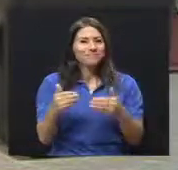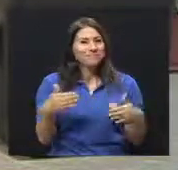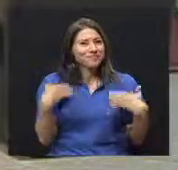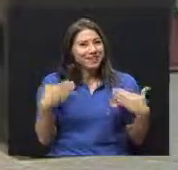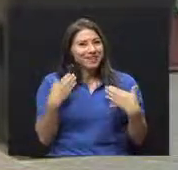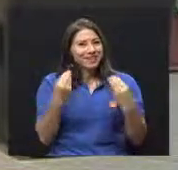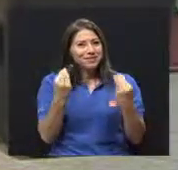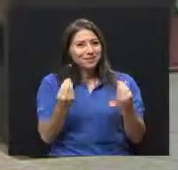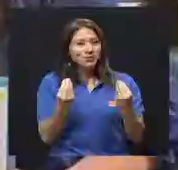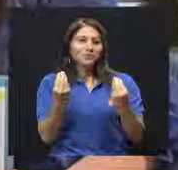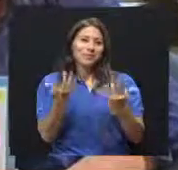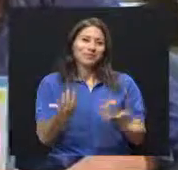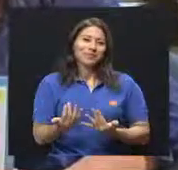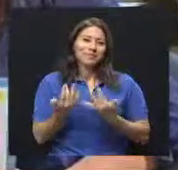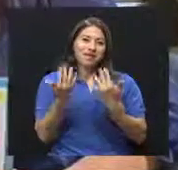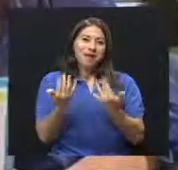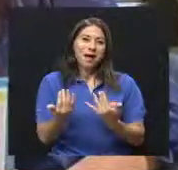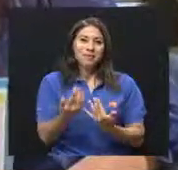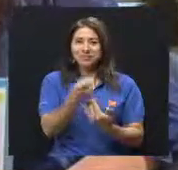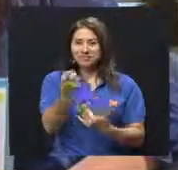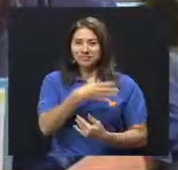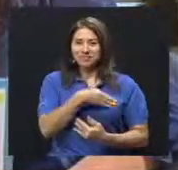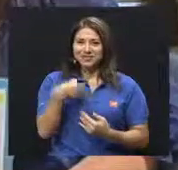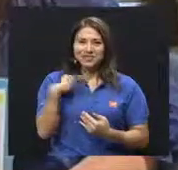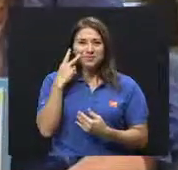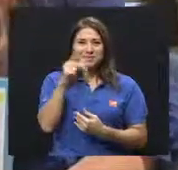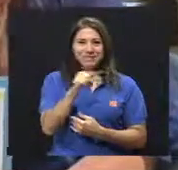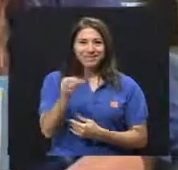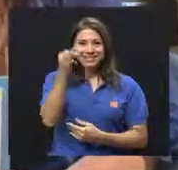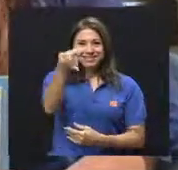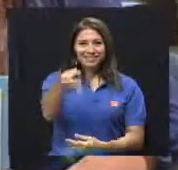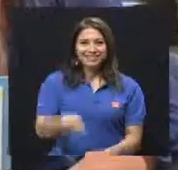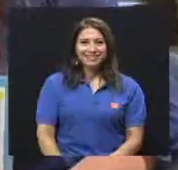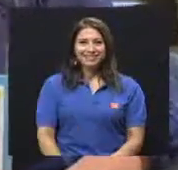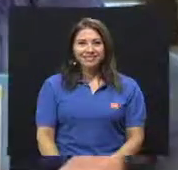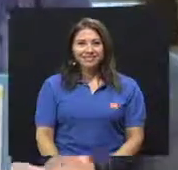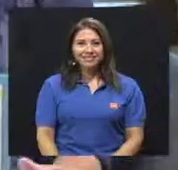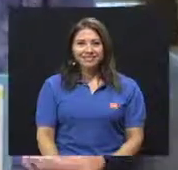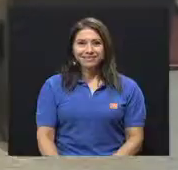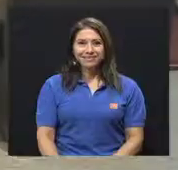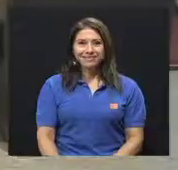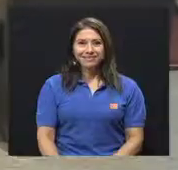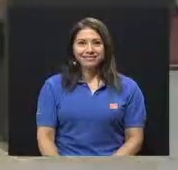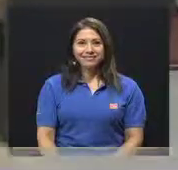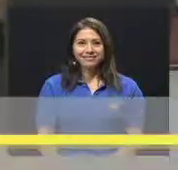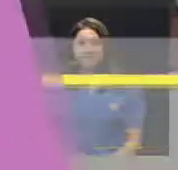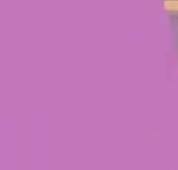mí. Me alegro mucho. Bueno, esperamos que haya sido de su agrado. Nos vemos la próxima semana.